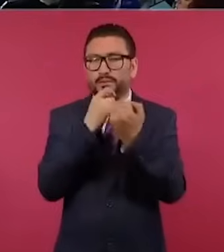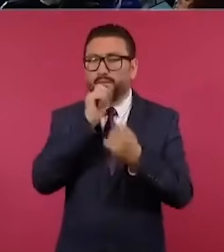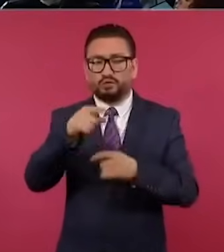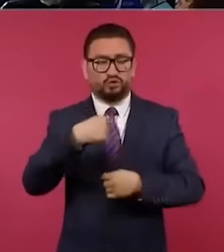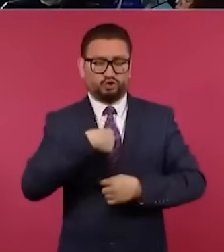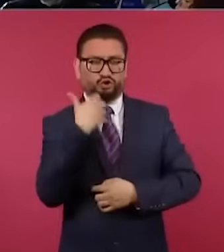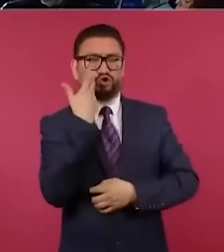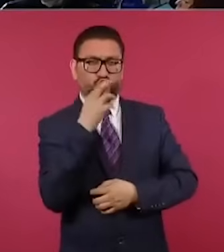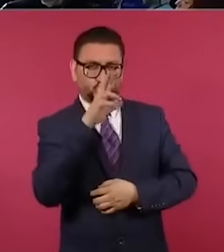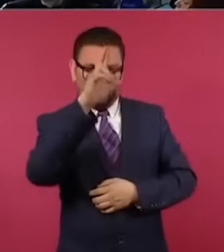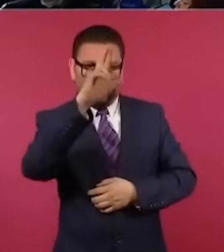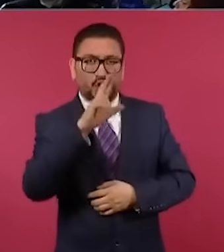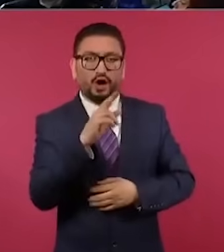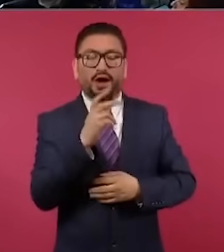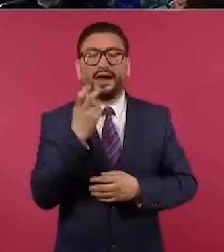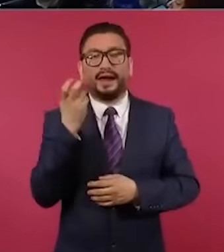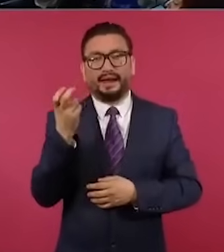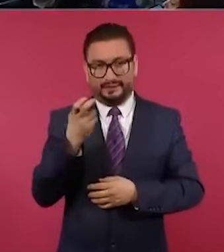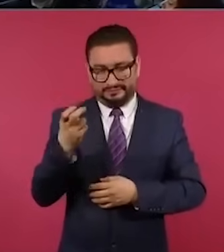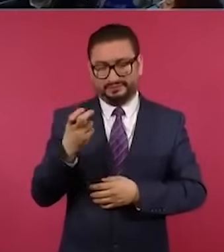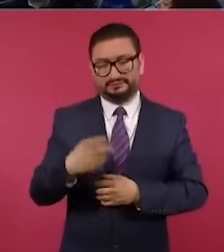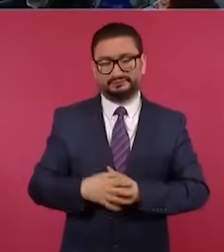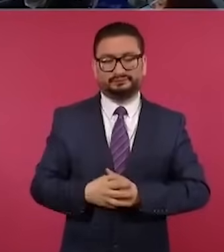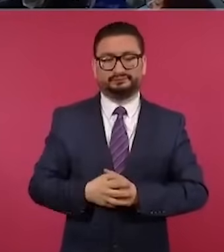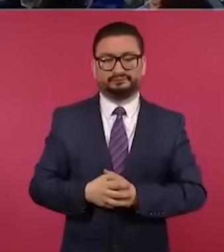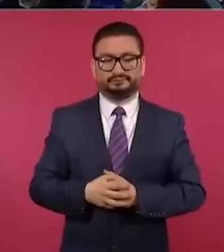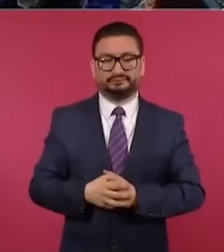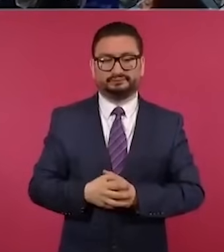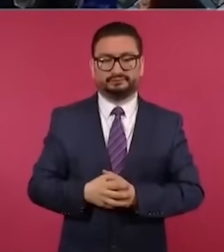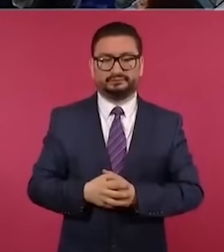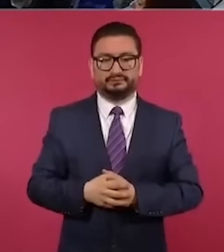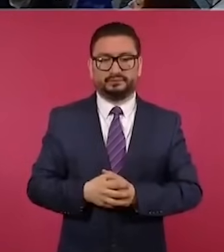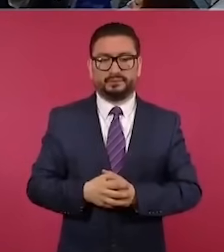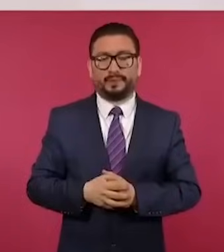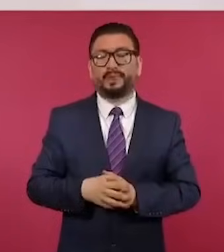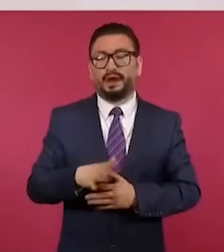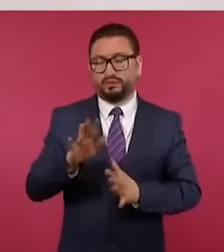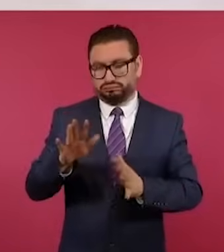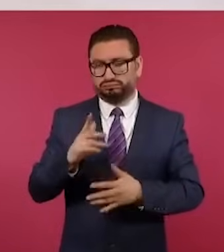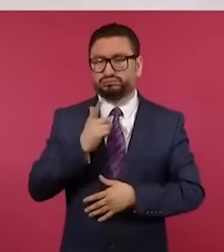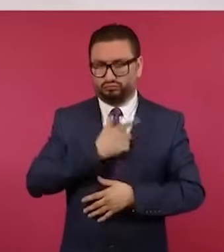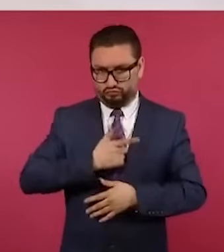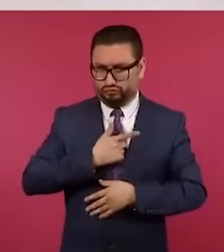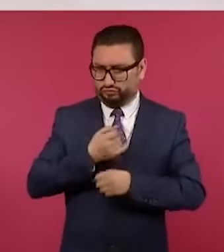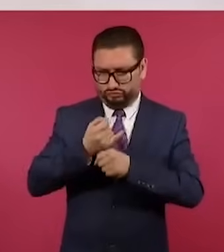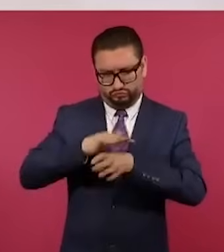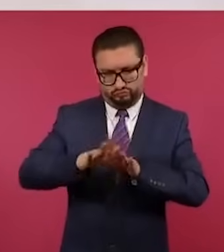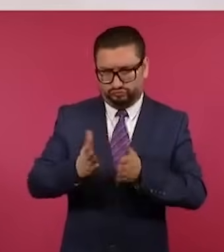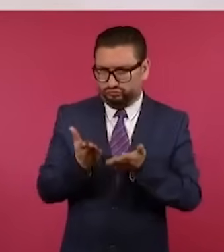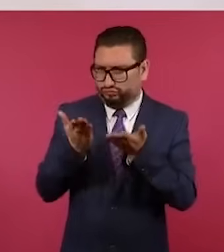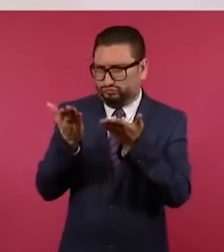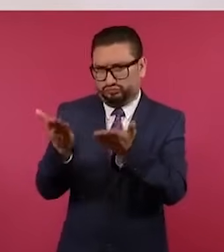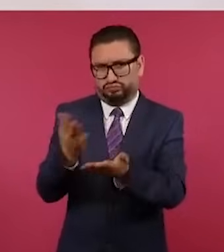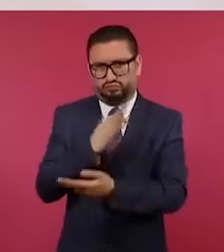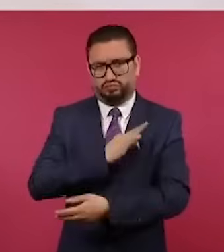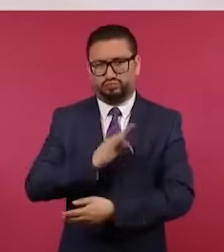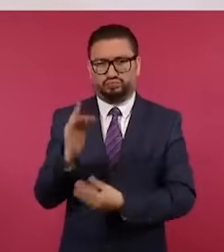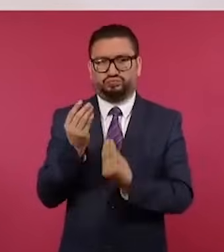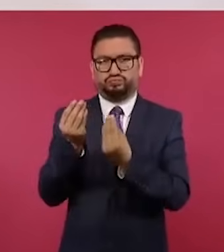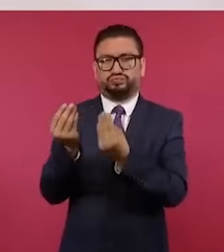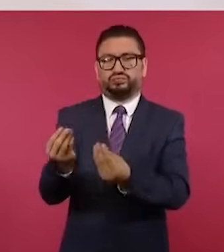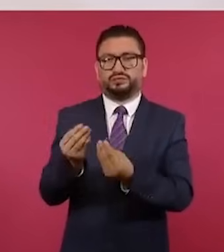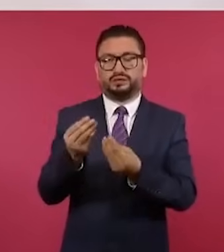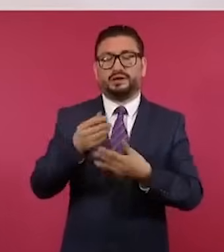a algún cargo de elección popular. Y con mucho gusto entregamos la información